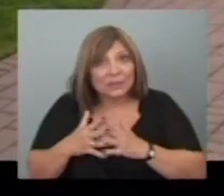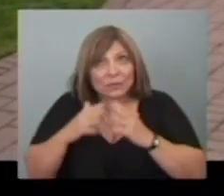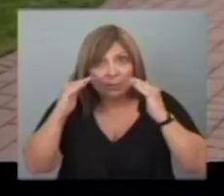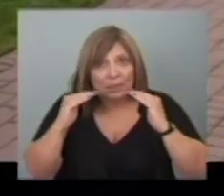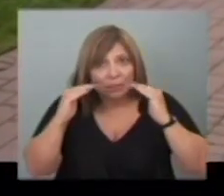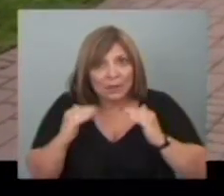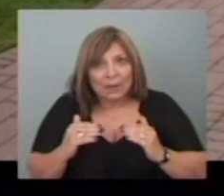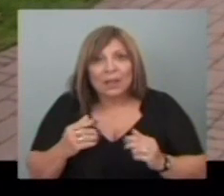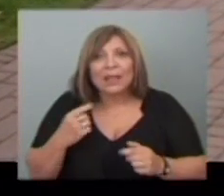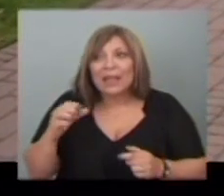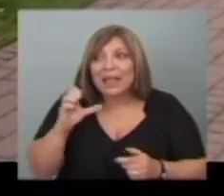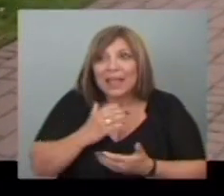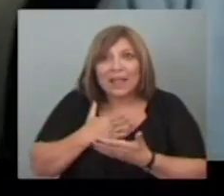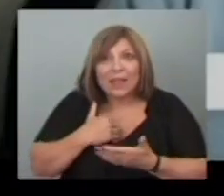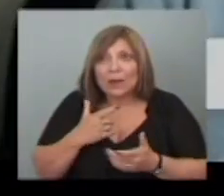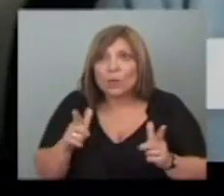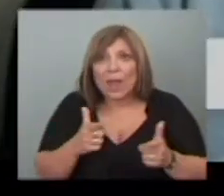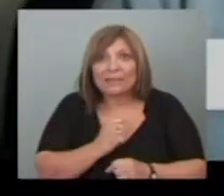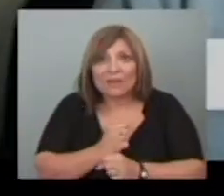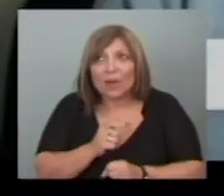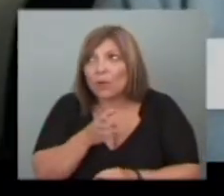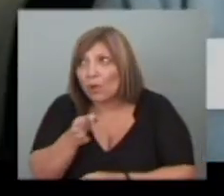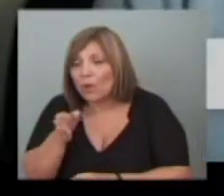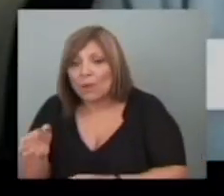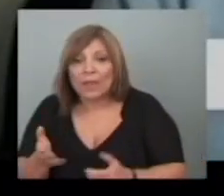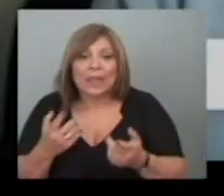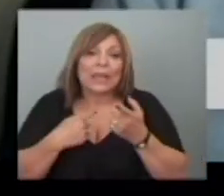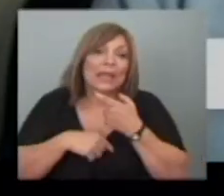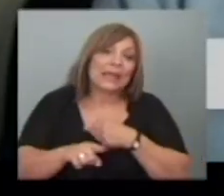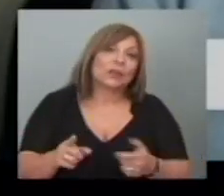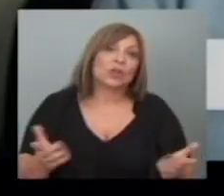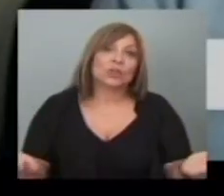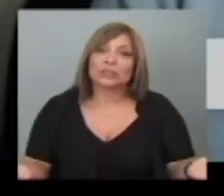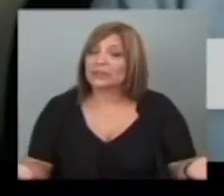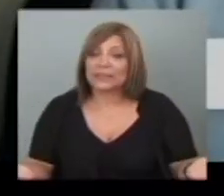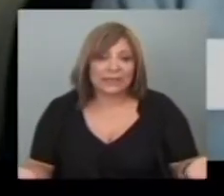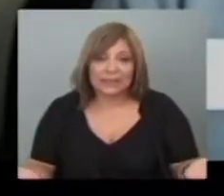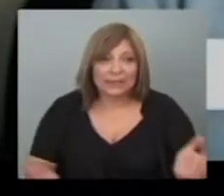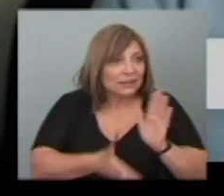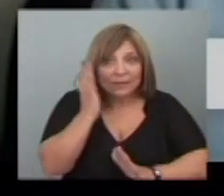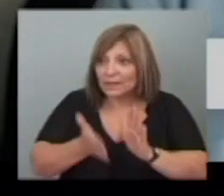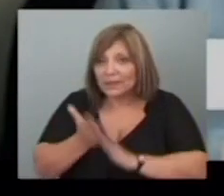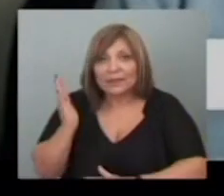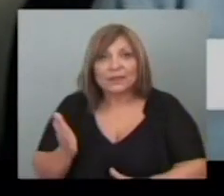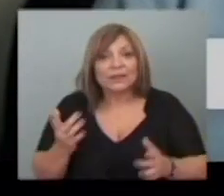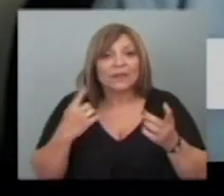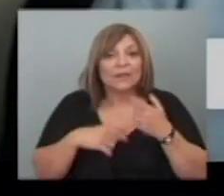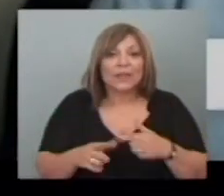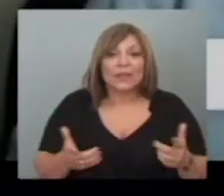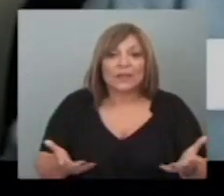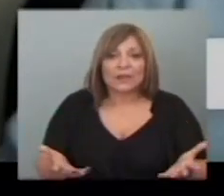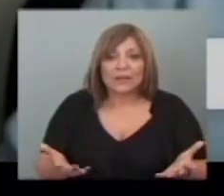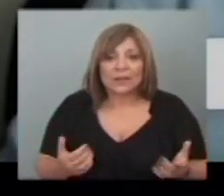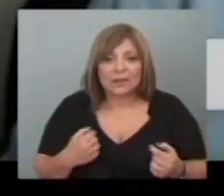empleo de los inmigrantes a escasear. Entonces dijimos, bueno, ya nos volvemos. Y bueno, y así